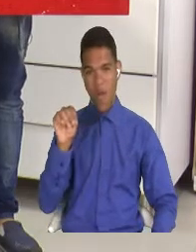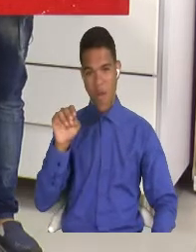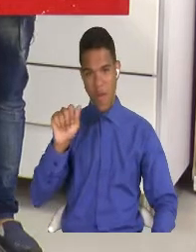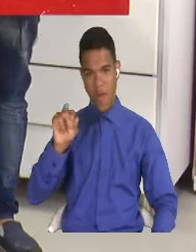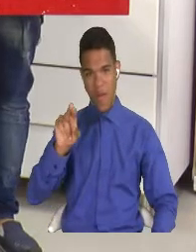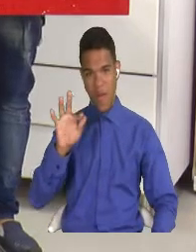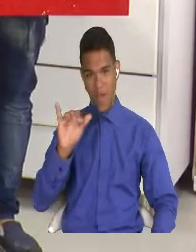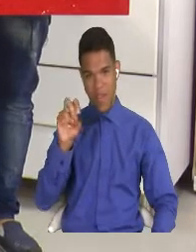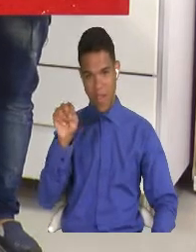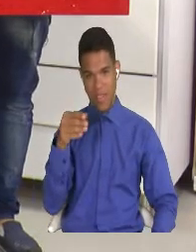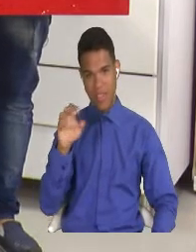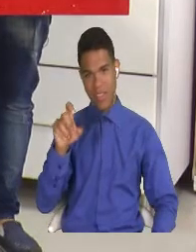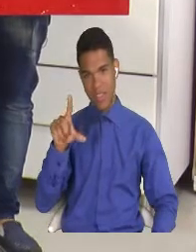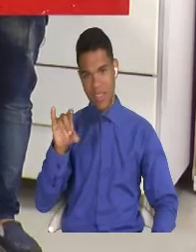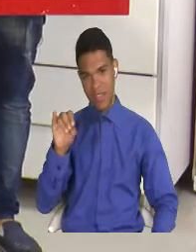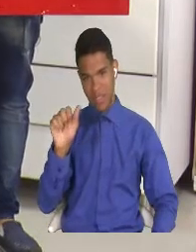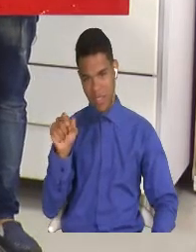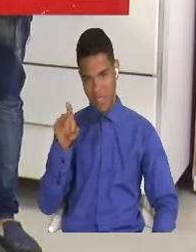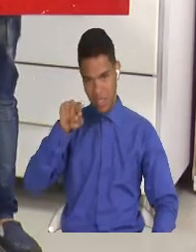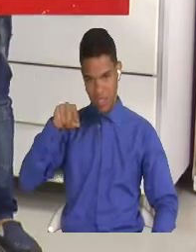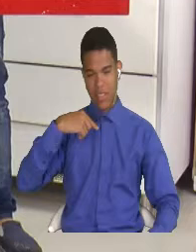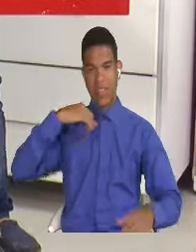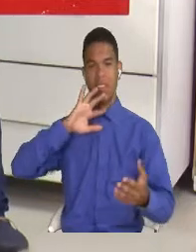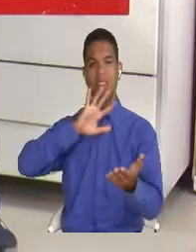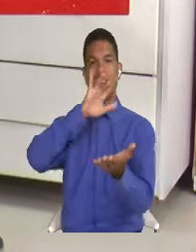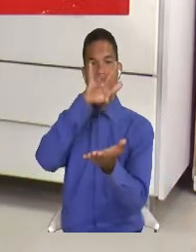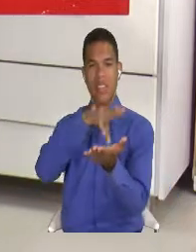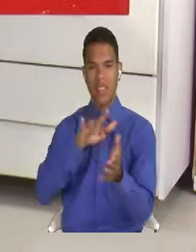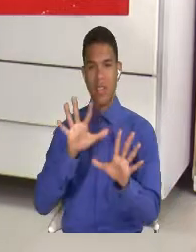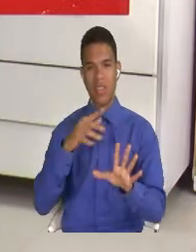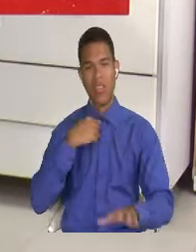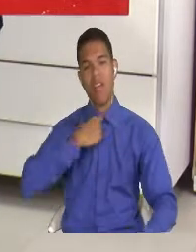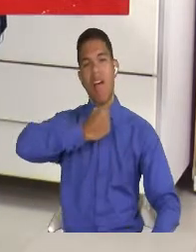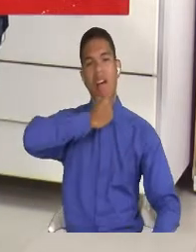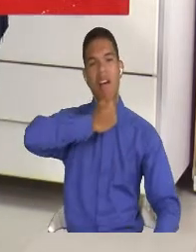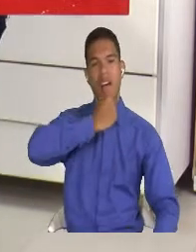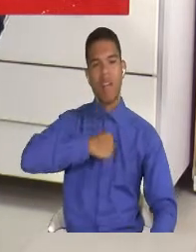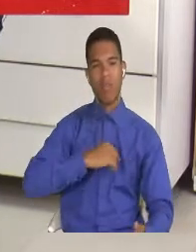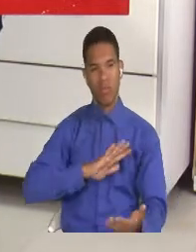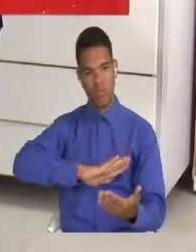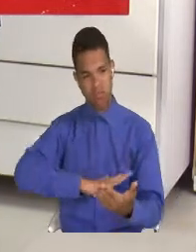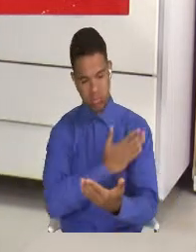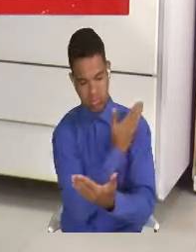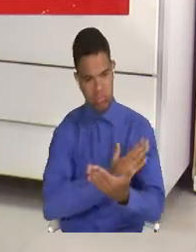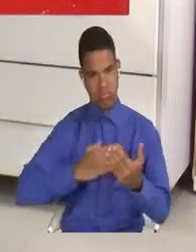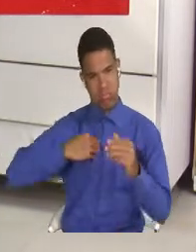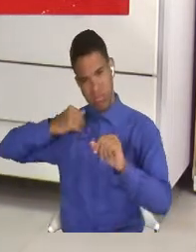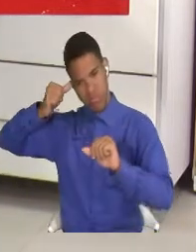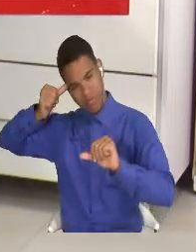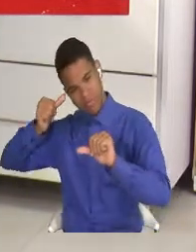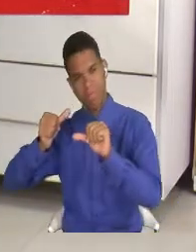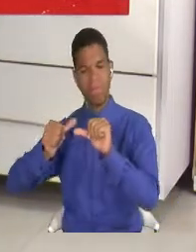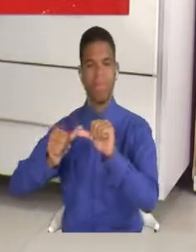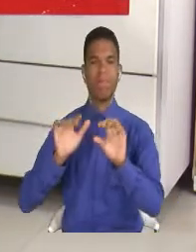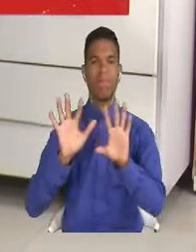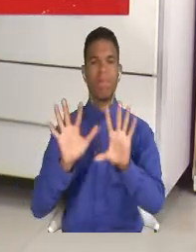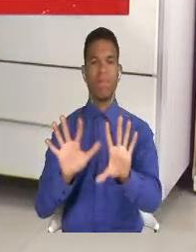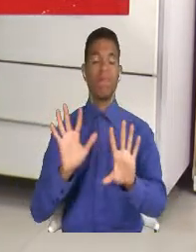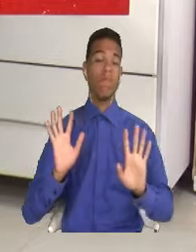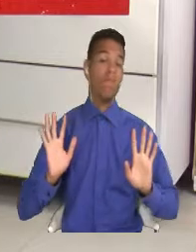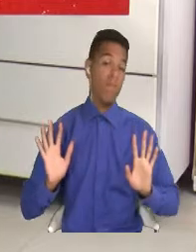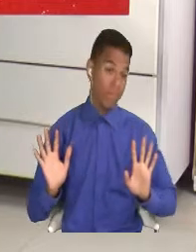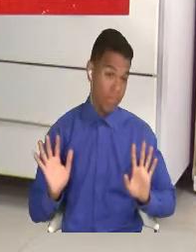obligaron, sino que fue voluntario, de ir a ver el homenaje que se le hizo al hoy fallecido y por siempre recordado el gran Martín Elías Díaz Acosta,